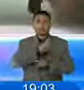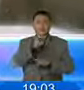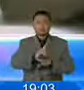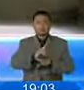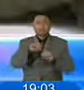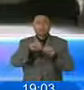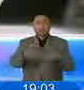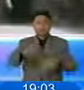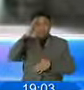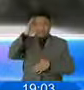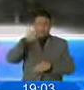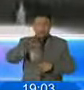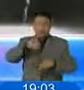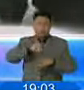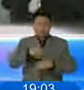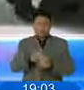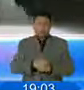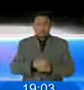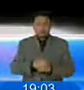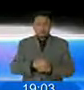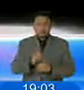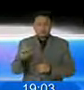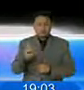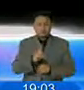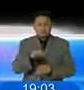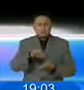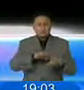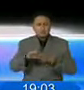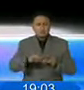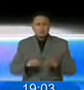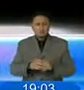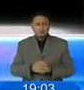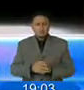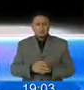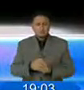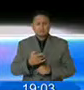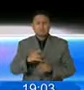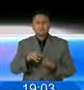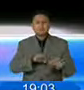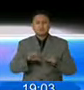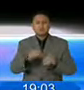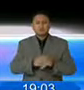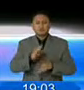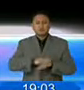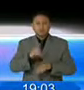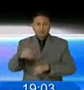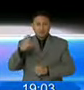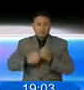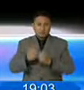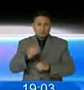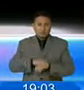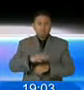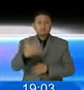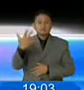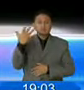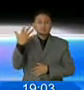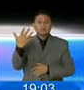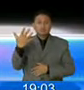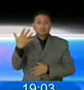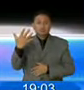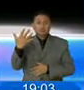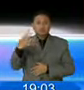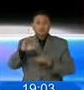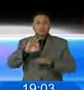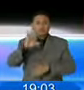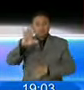Policía Nacional, Ramiro Mantilla, salió para aclarar lo sucedido. Indicó que se registraron novedades con cinco papeletas en